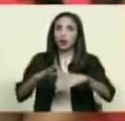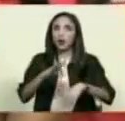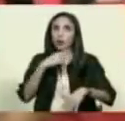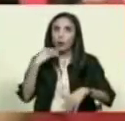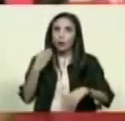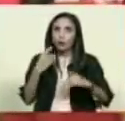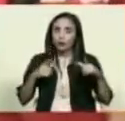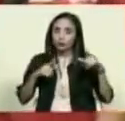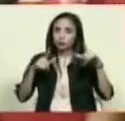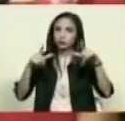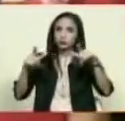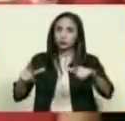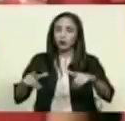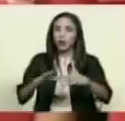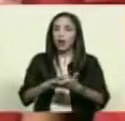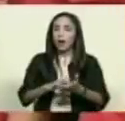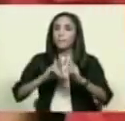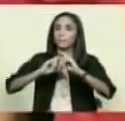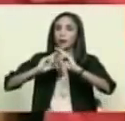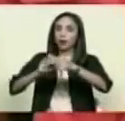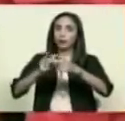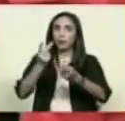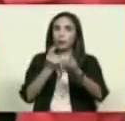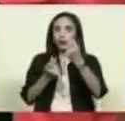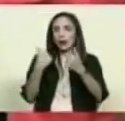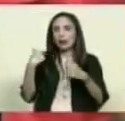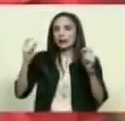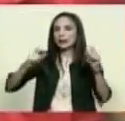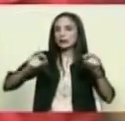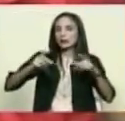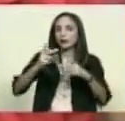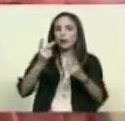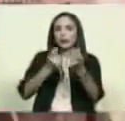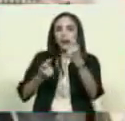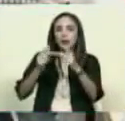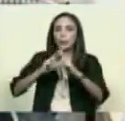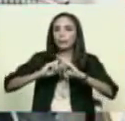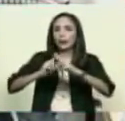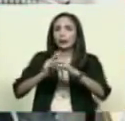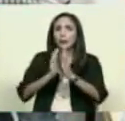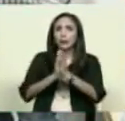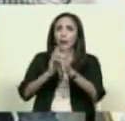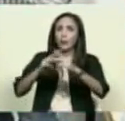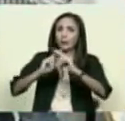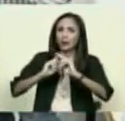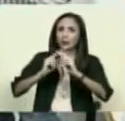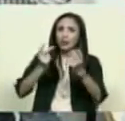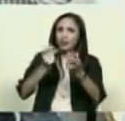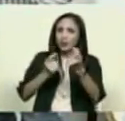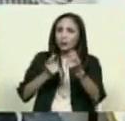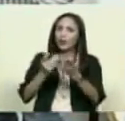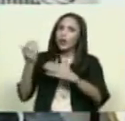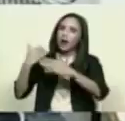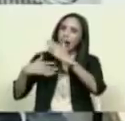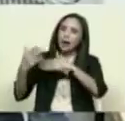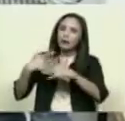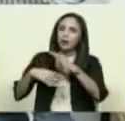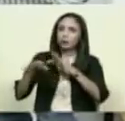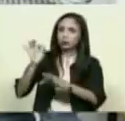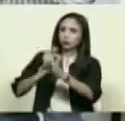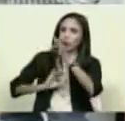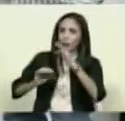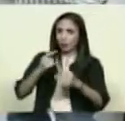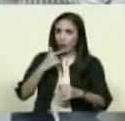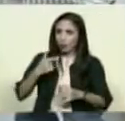nuestros jóvenes, los créditos que ellos requieren. Estamos cumpliendo con la instrucción que usted nos dio de la mano, por